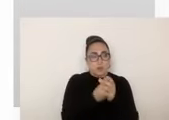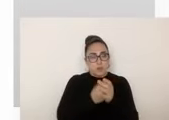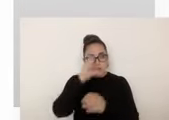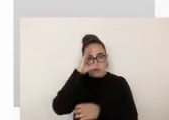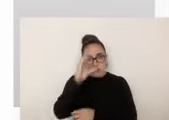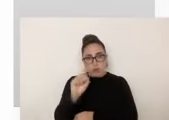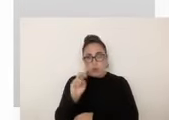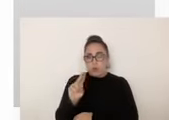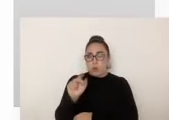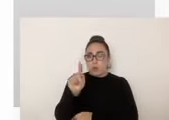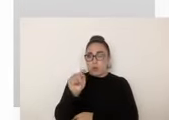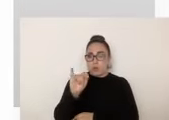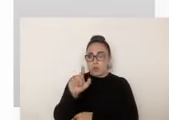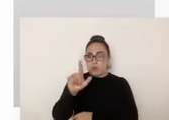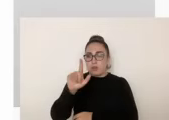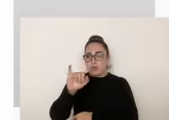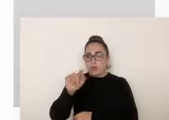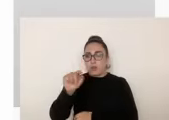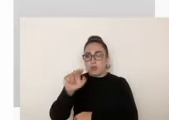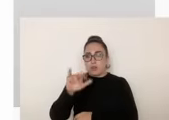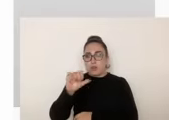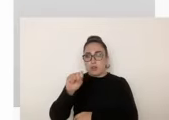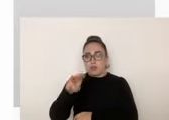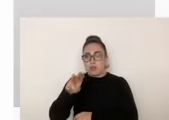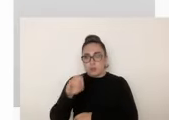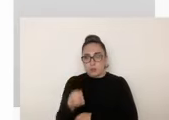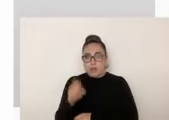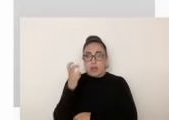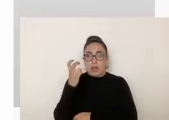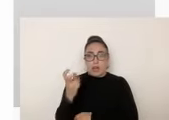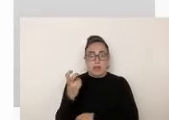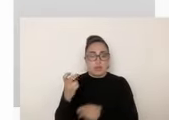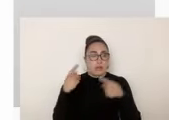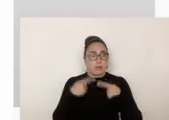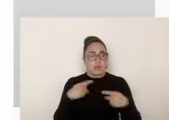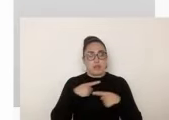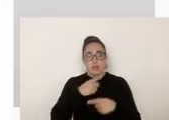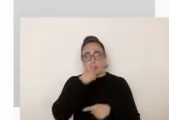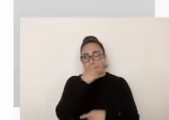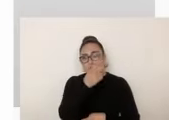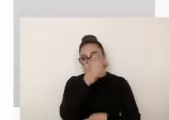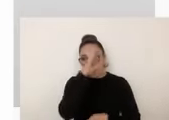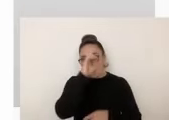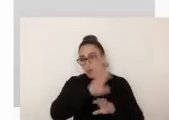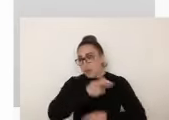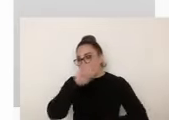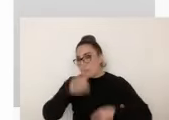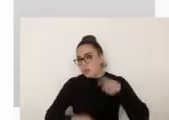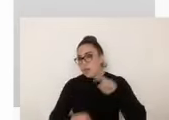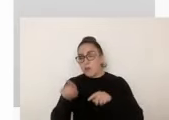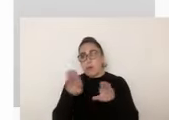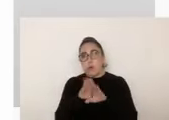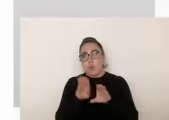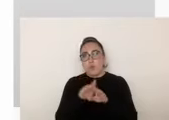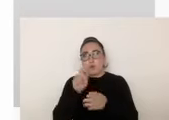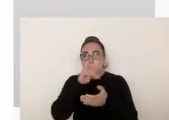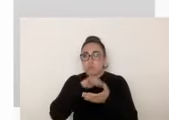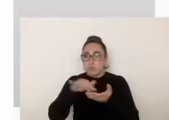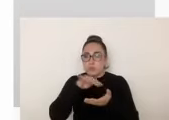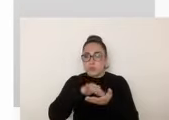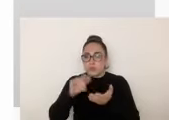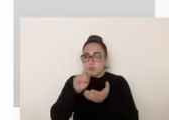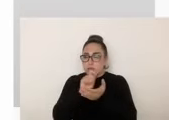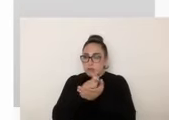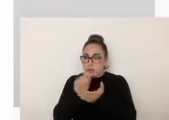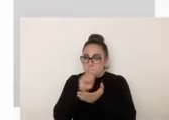un año en la cama con una depresión muy importante que no sabía dónde le llegaba, y le sacó de la cama la lectura de las obras enteras de poesía